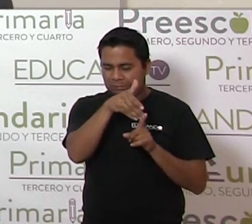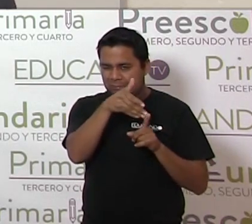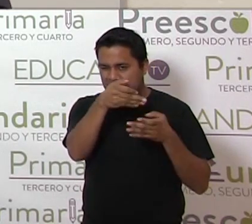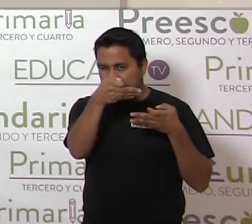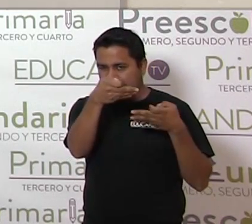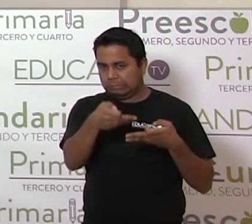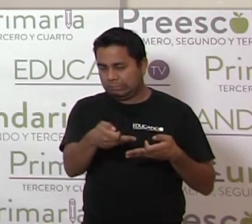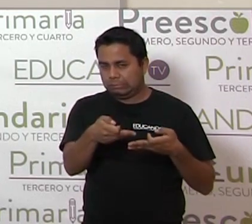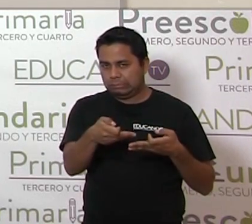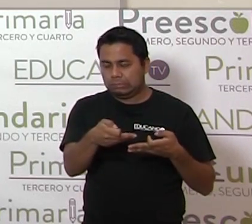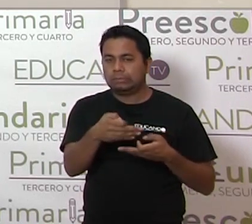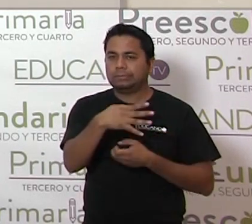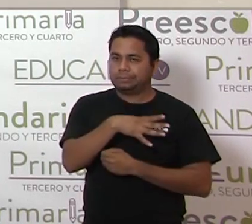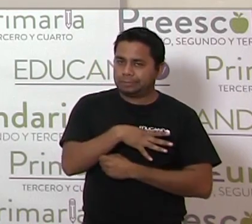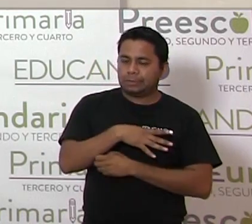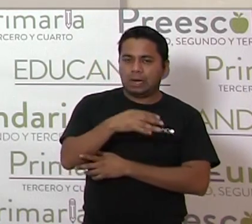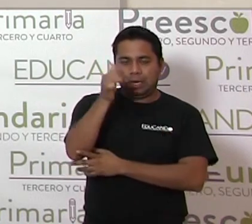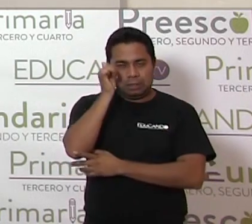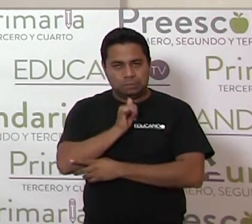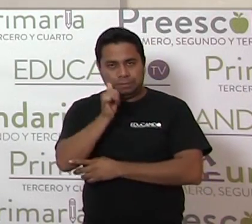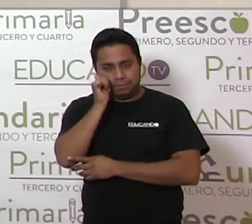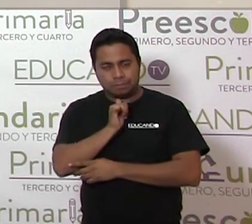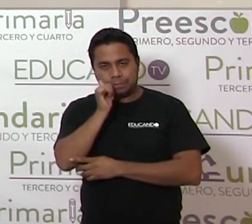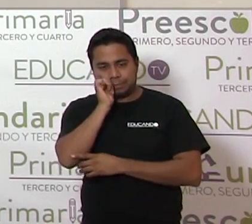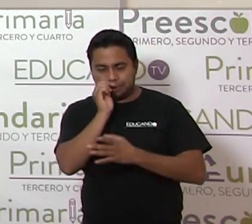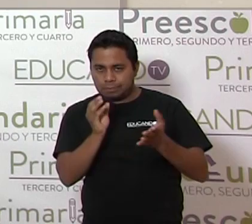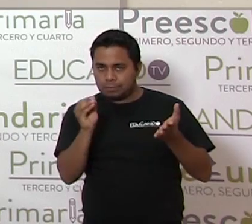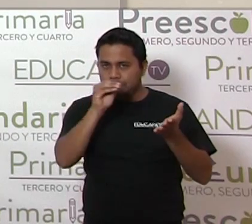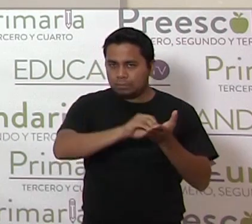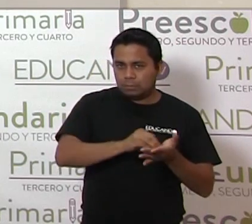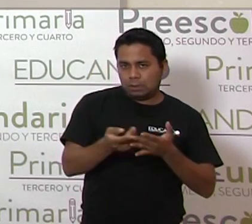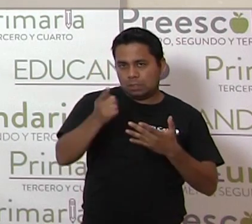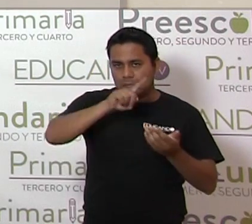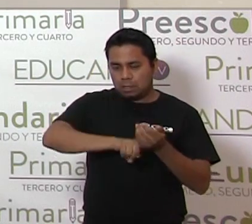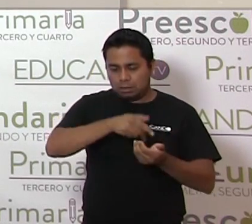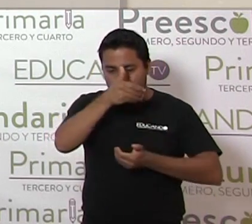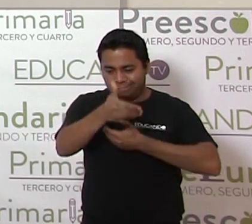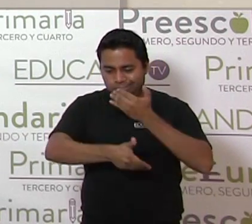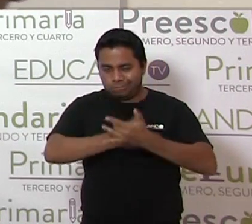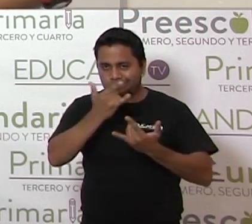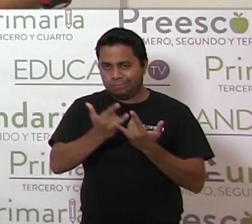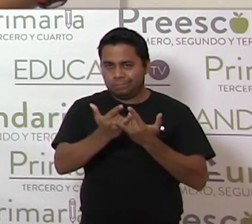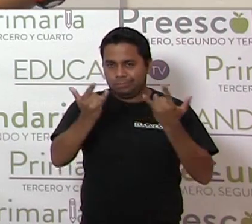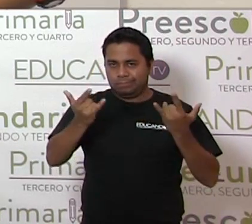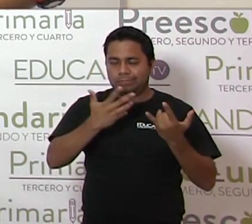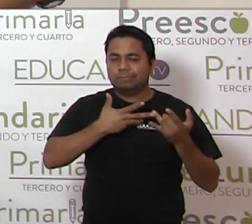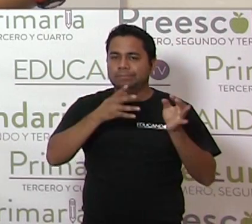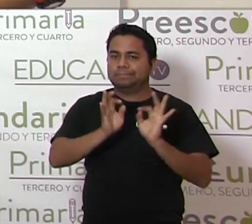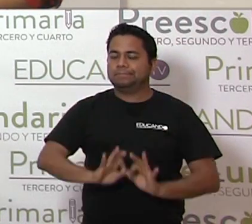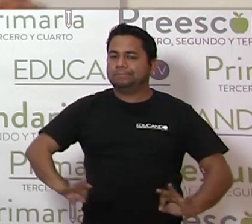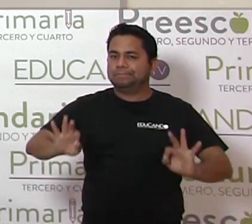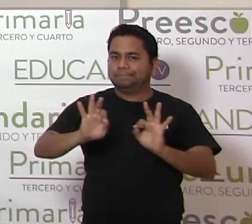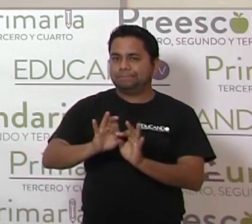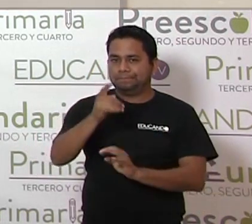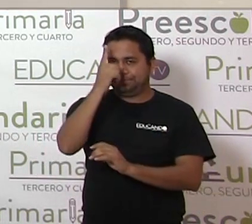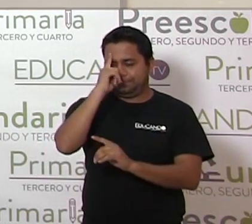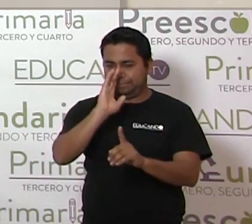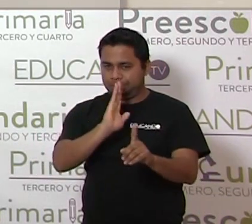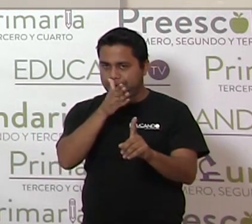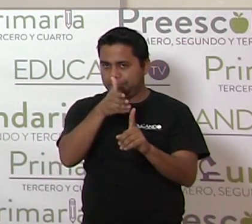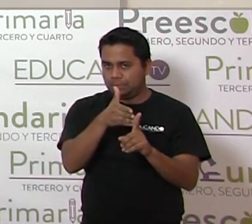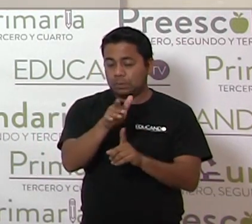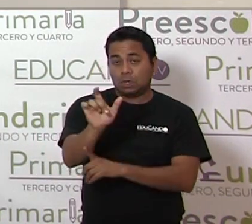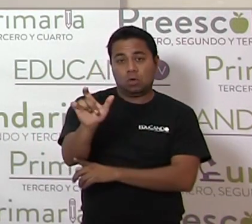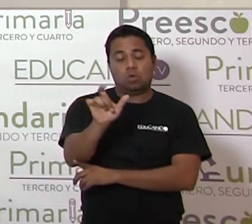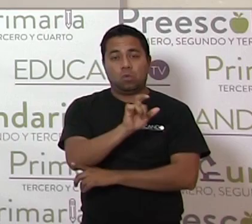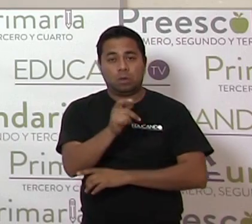muy precisas, las cuales están siempre catalogadas dentro del proceso histórico, que es fundamental